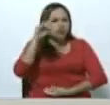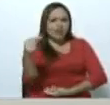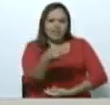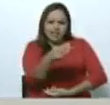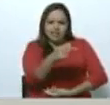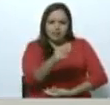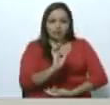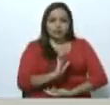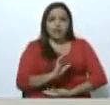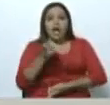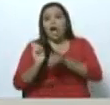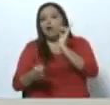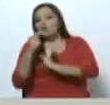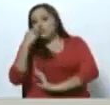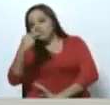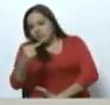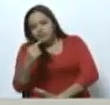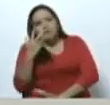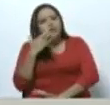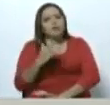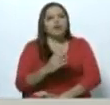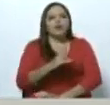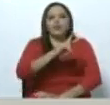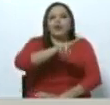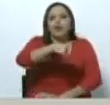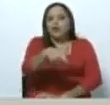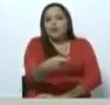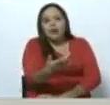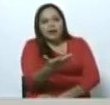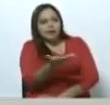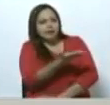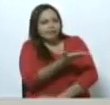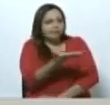crecer, creo que es en 2 y algo.